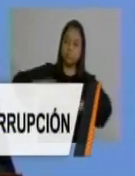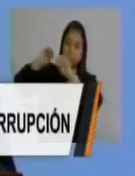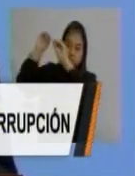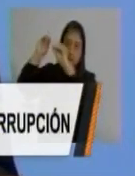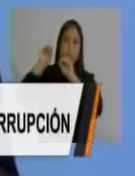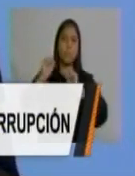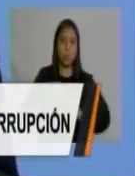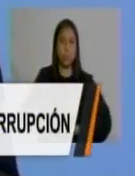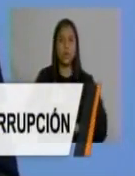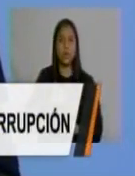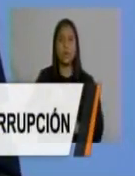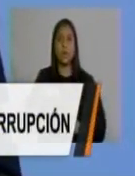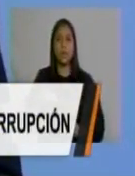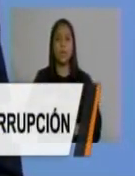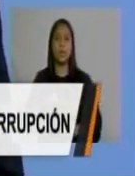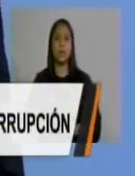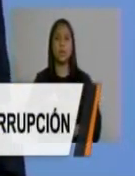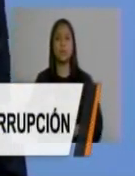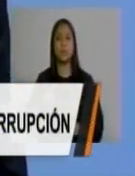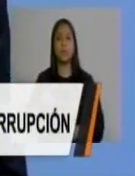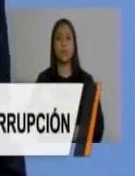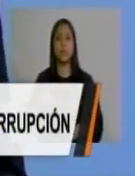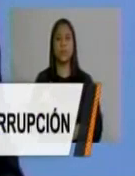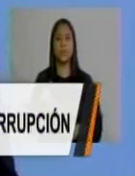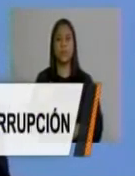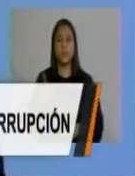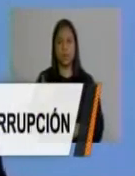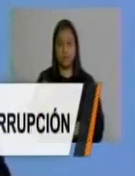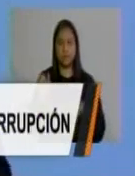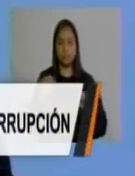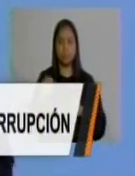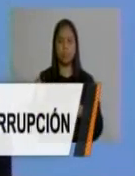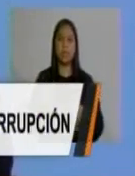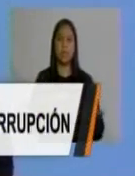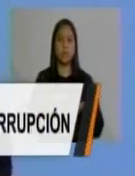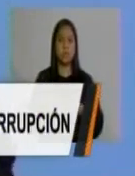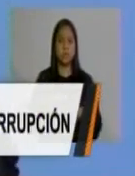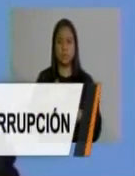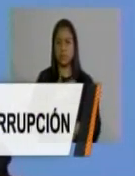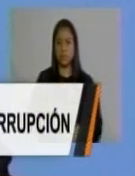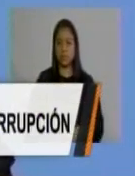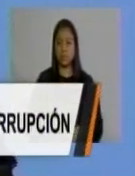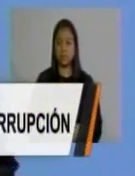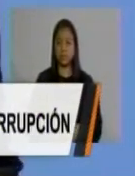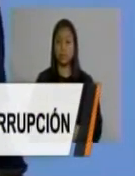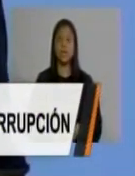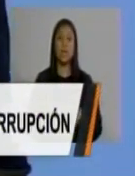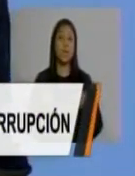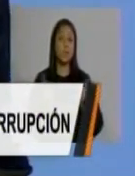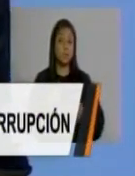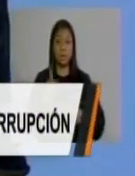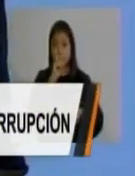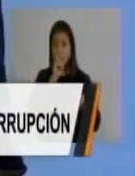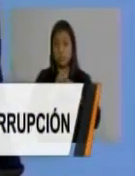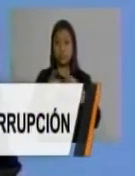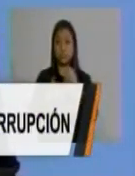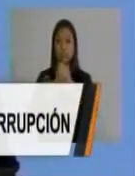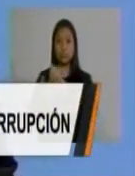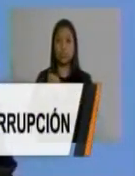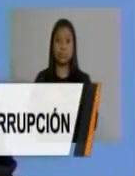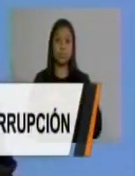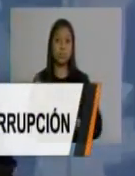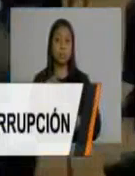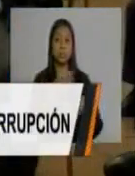los actos de corrupción en el gobierno. Pero también hago un llamado a todos los sectores de la